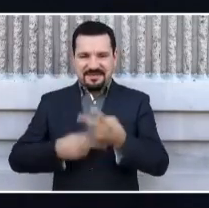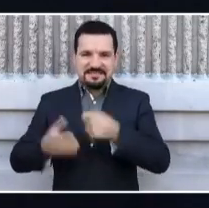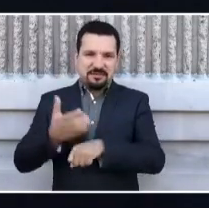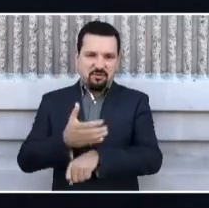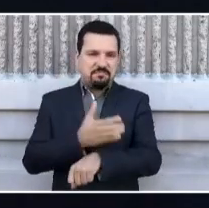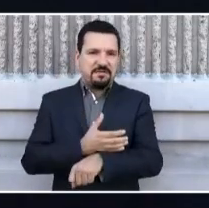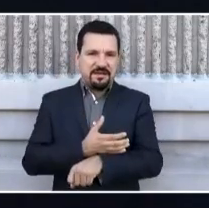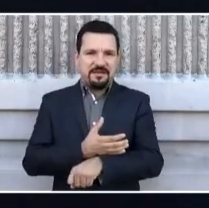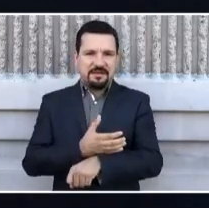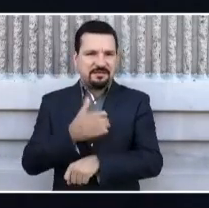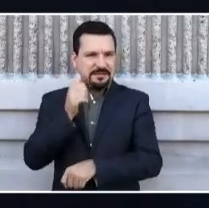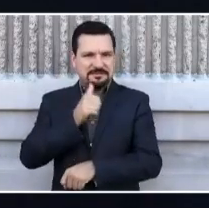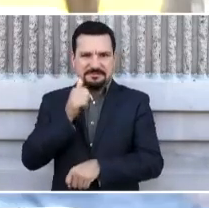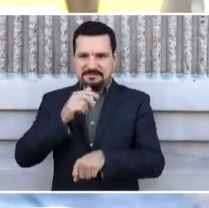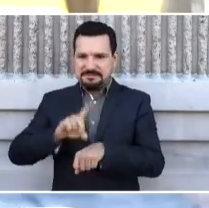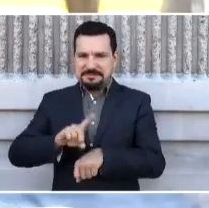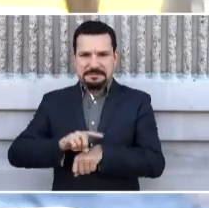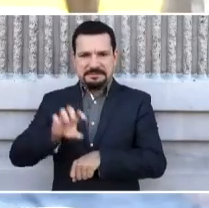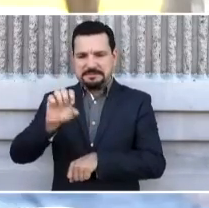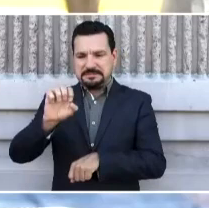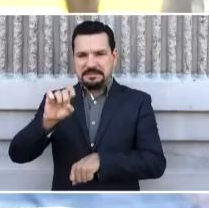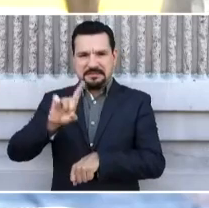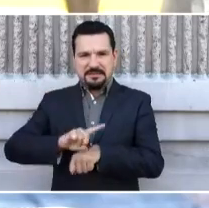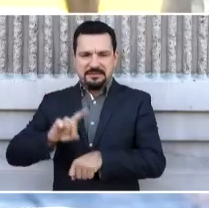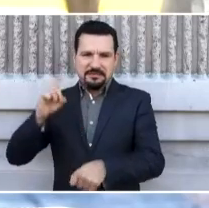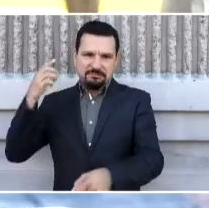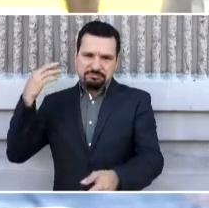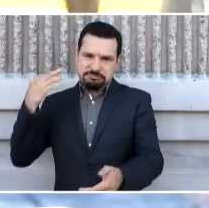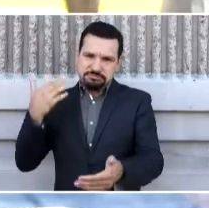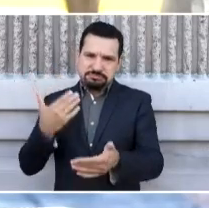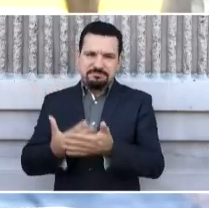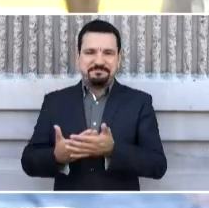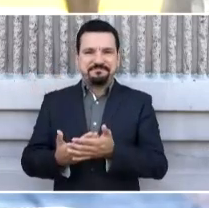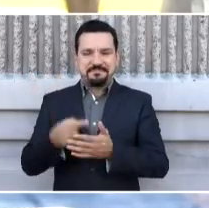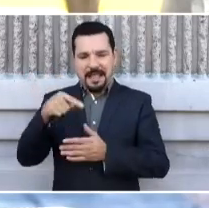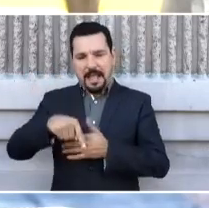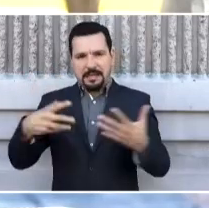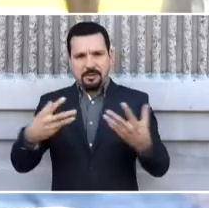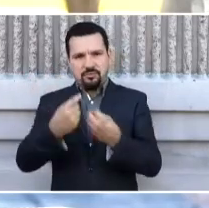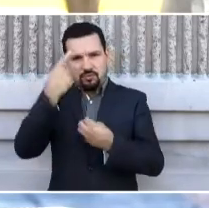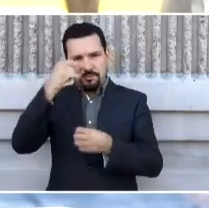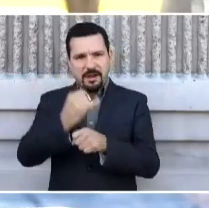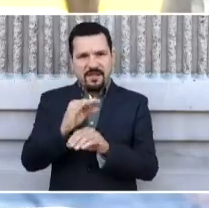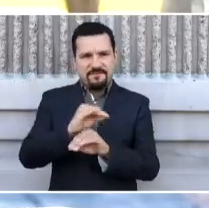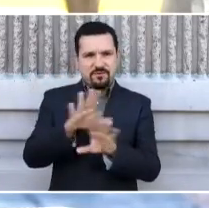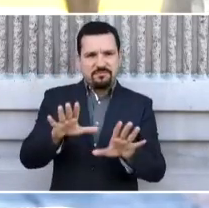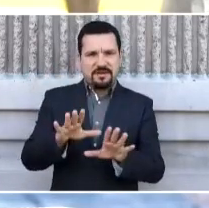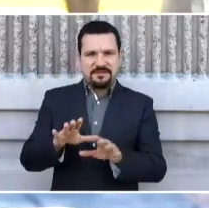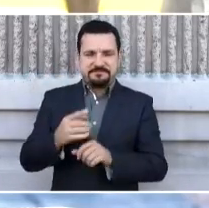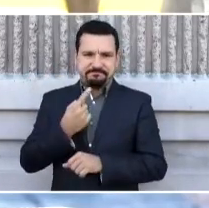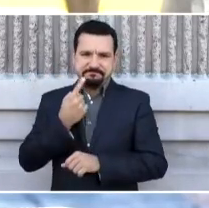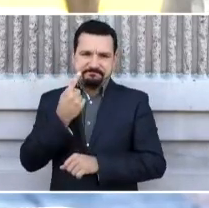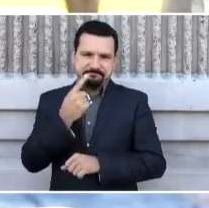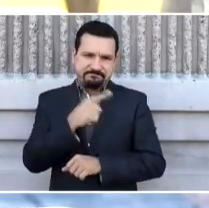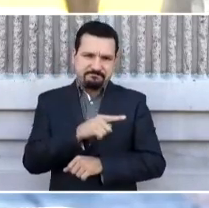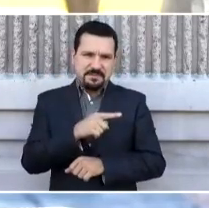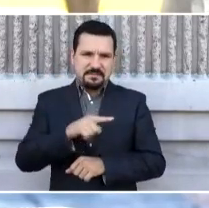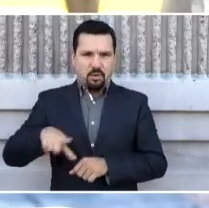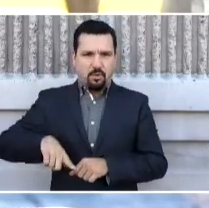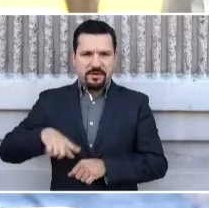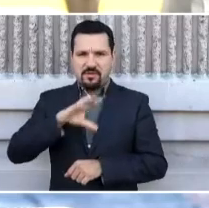desde hace ya más de 60 días. Aquí estamos para informarle y siguiendo las instrucciones de la gobernadora del